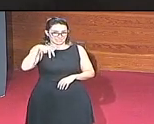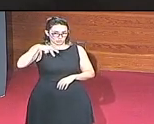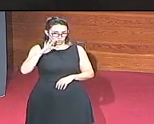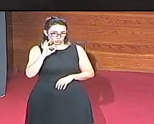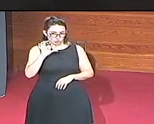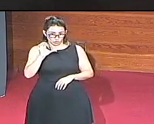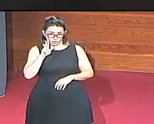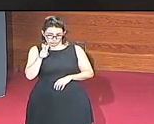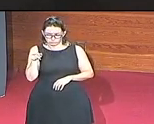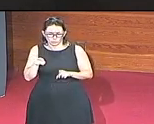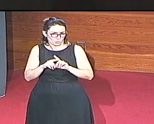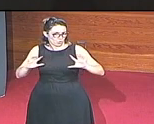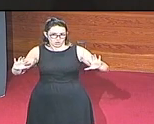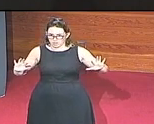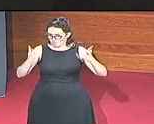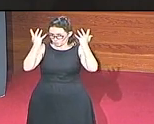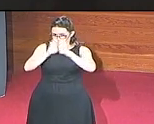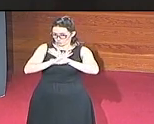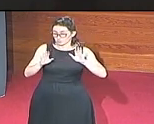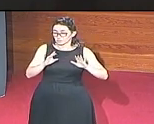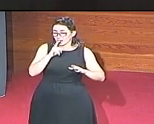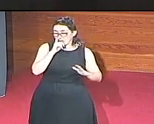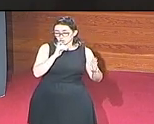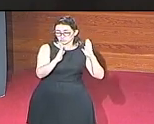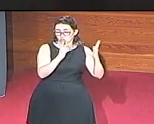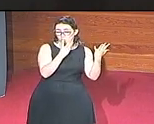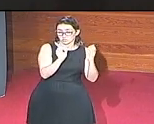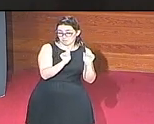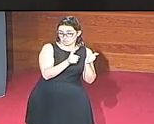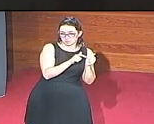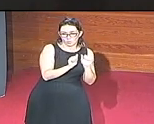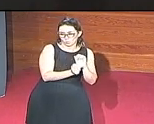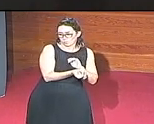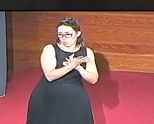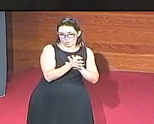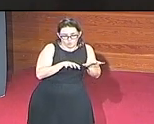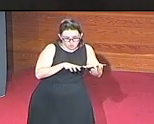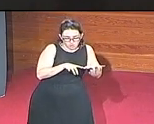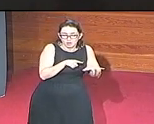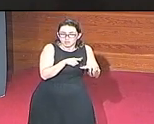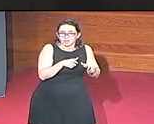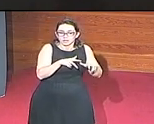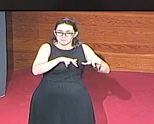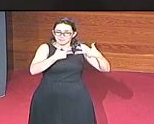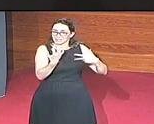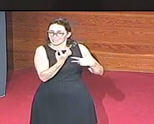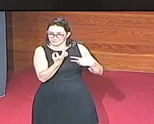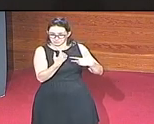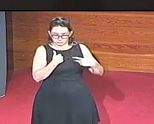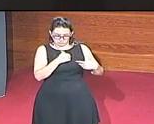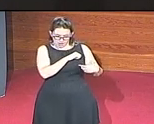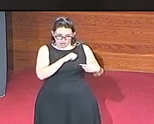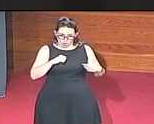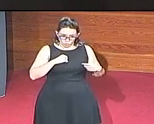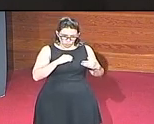a principios de los años 80 aparecen los macintosh que lo que te permiten es auto editar los gráficos y hacer